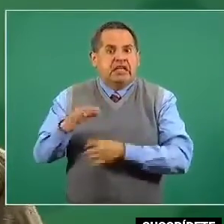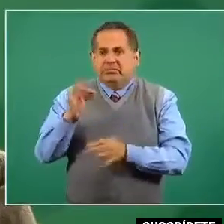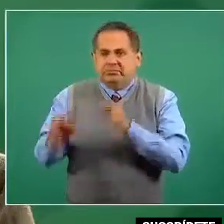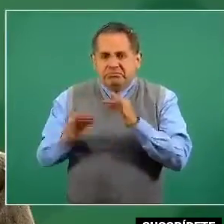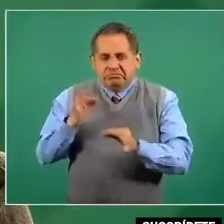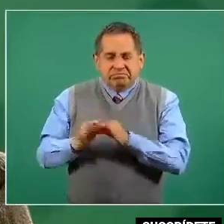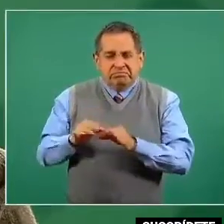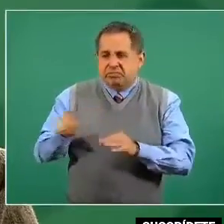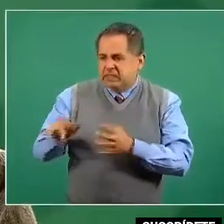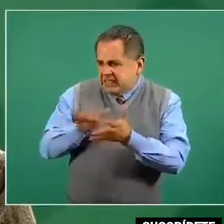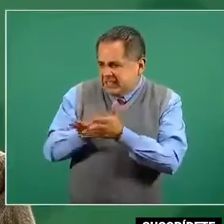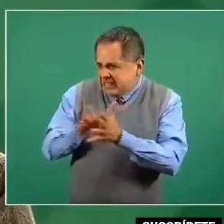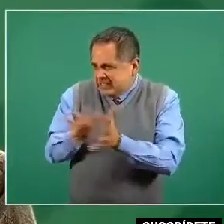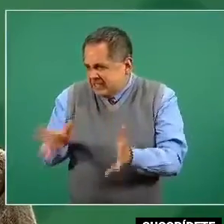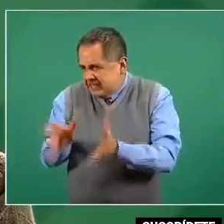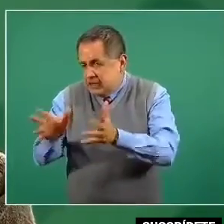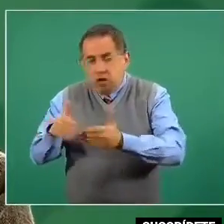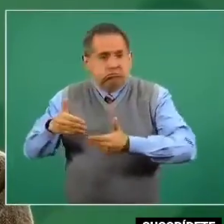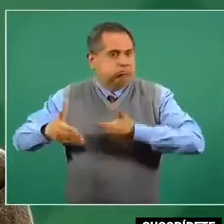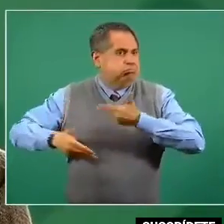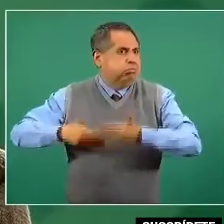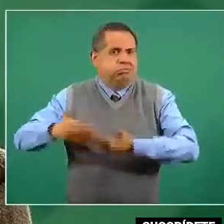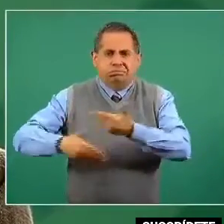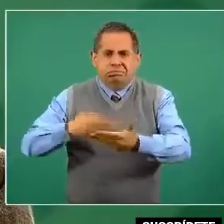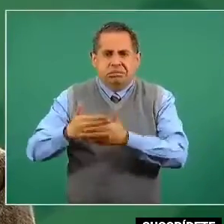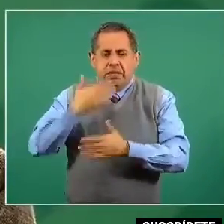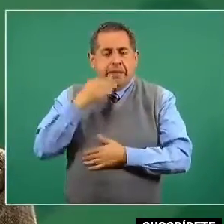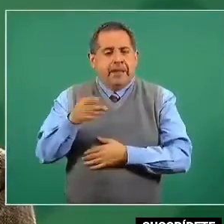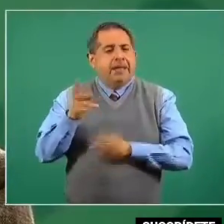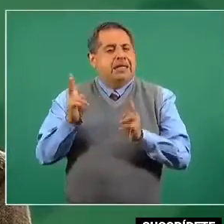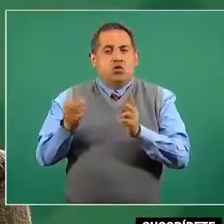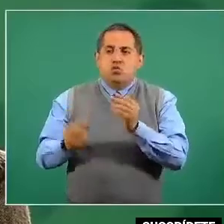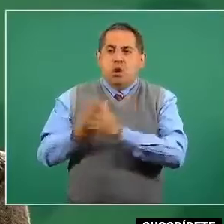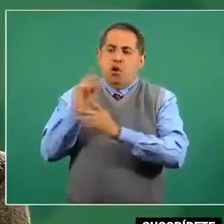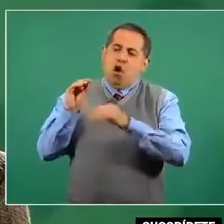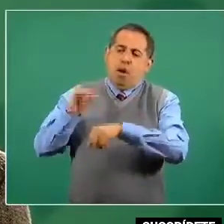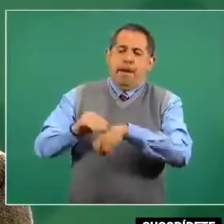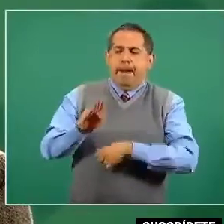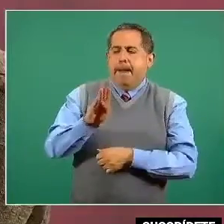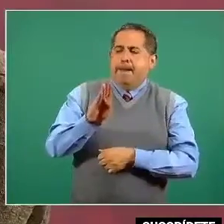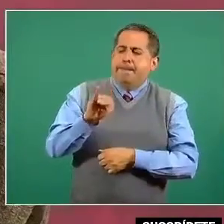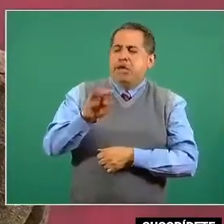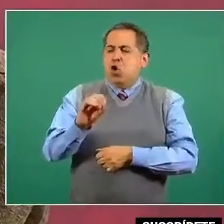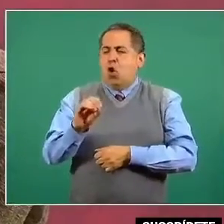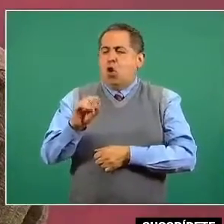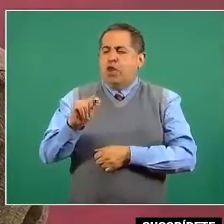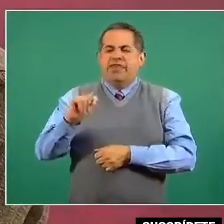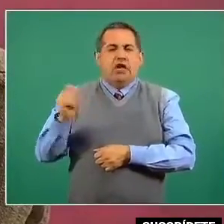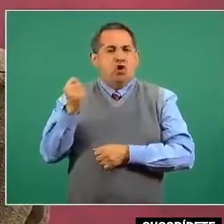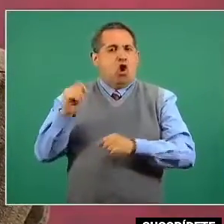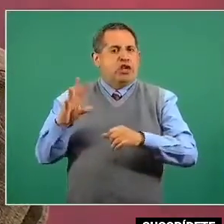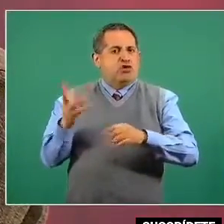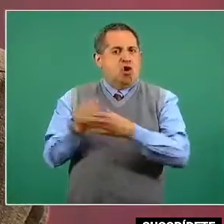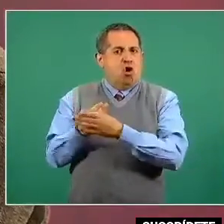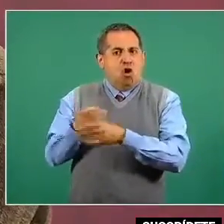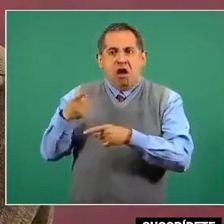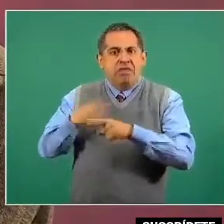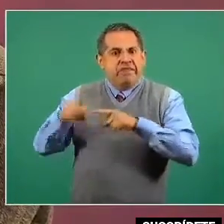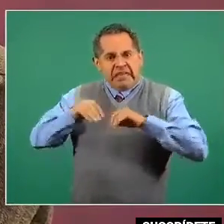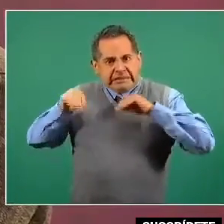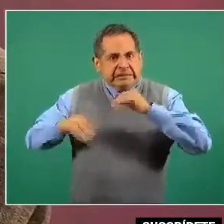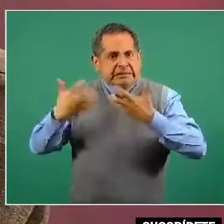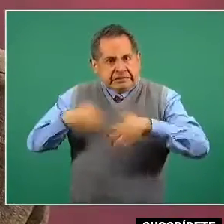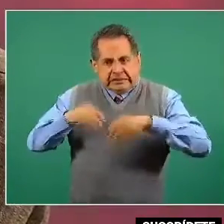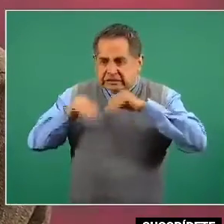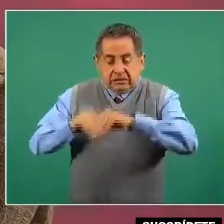una estimulación del desarrollo biotecnológico y la capacidad industrial de distintos productos biológicos,